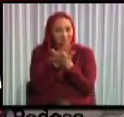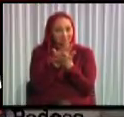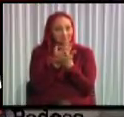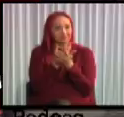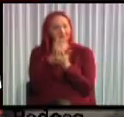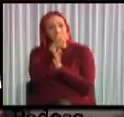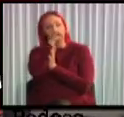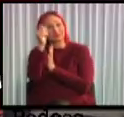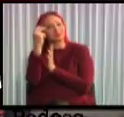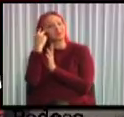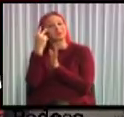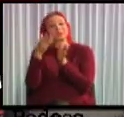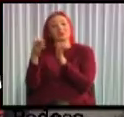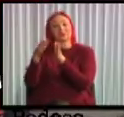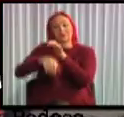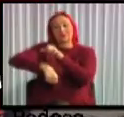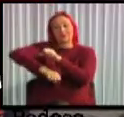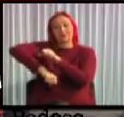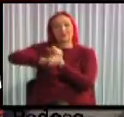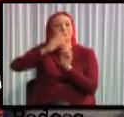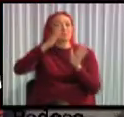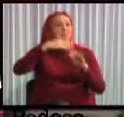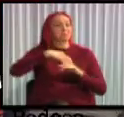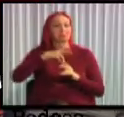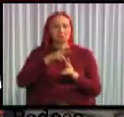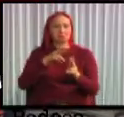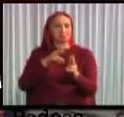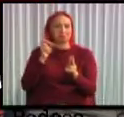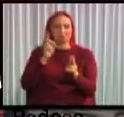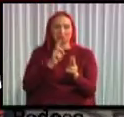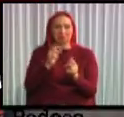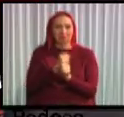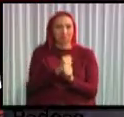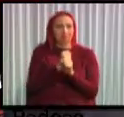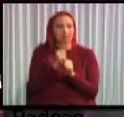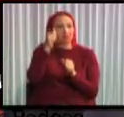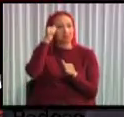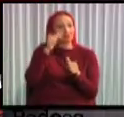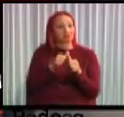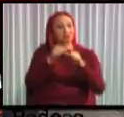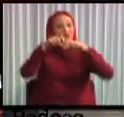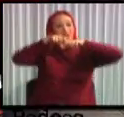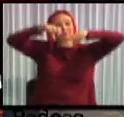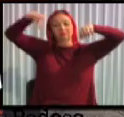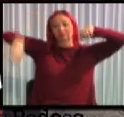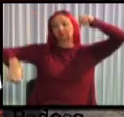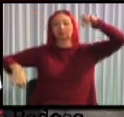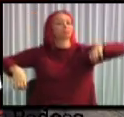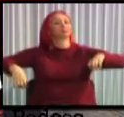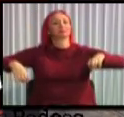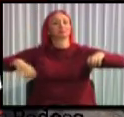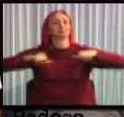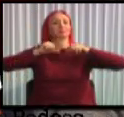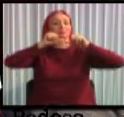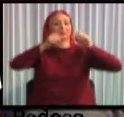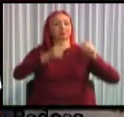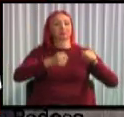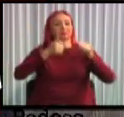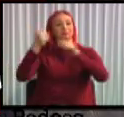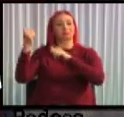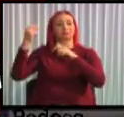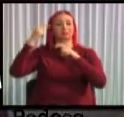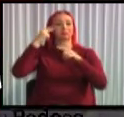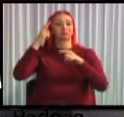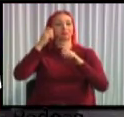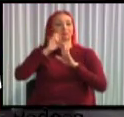Nosotros nos guiamos en las calles, no había tanto carro, no había tanta inseguridad, ¿se acuerda? Poníamos piedras, viene carro, cada 15,